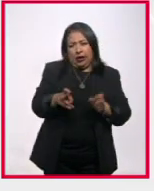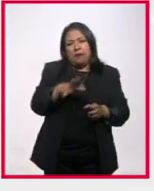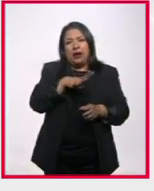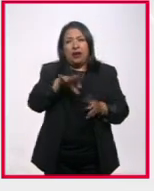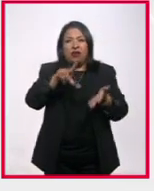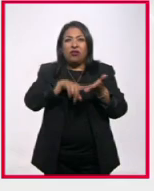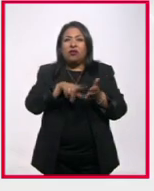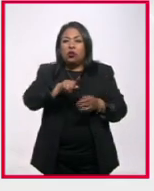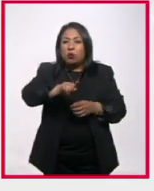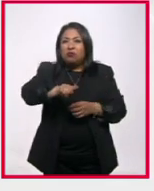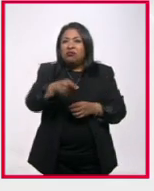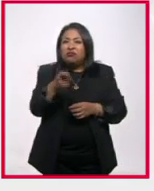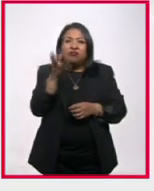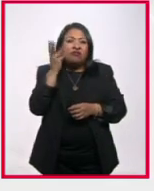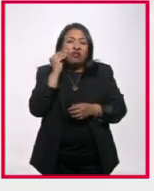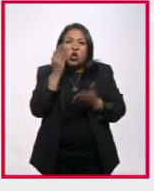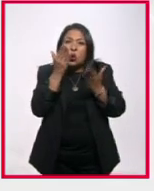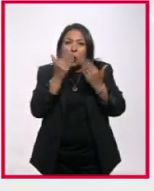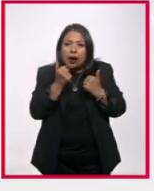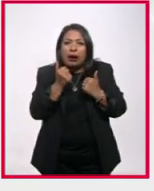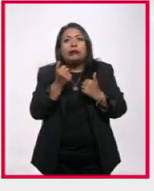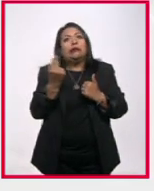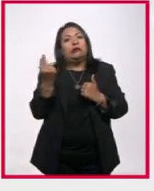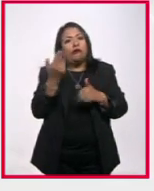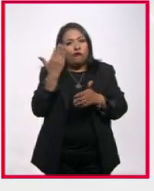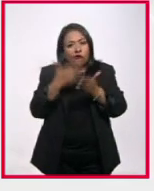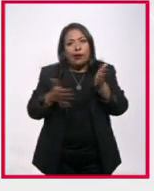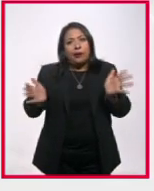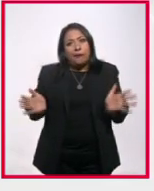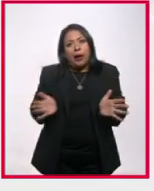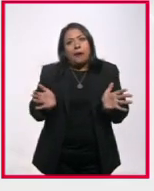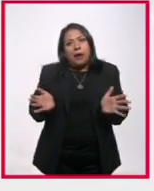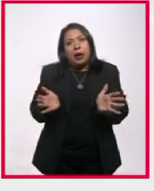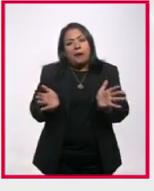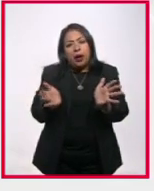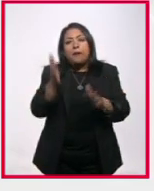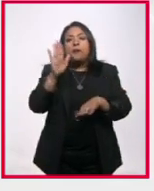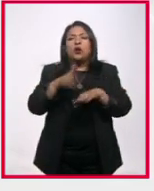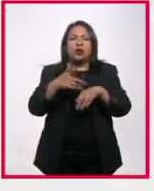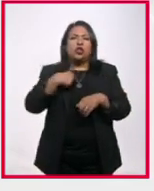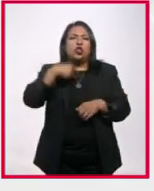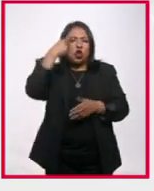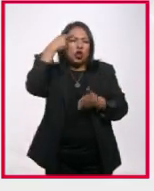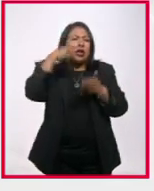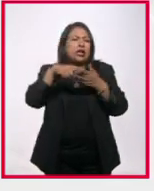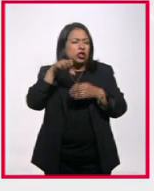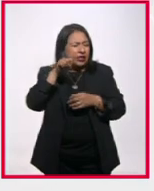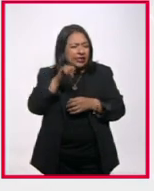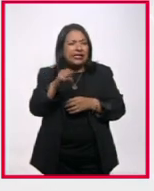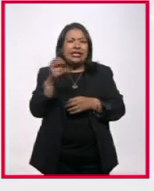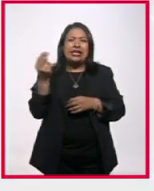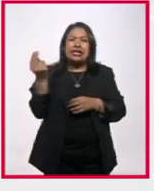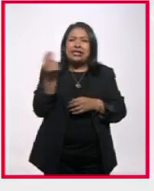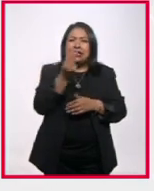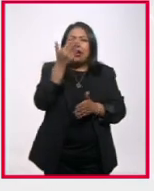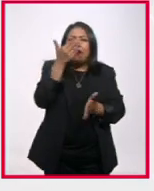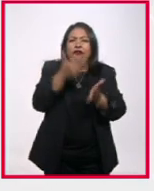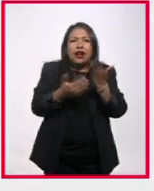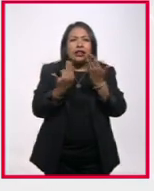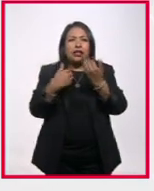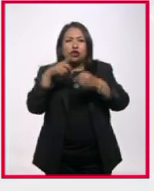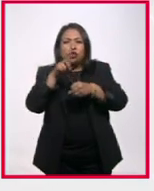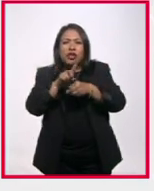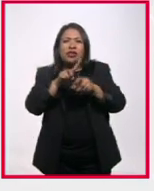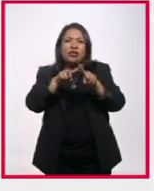en la radio y que es necesario impulsarlos, porque también yo creo que hay una enorme necesidad de la sociedad, de